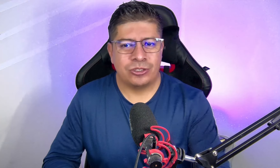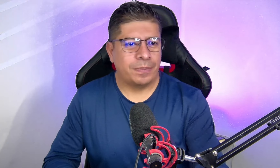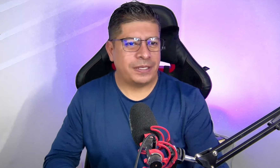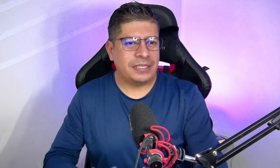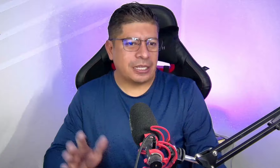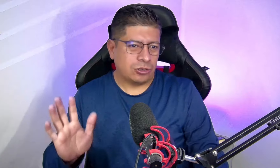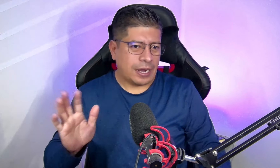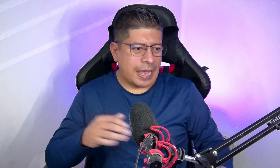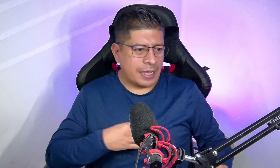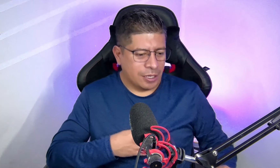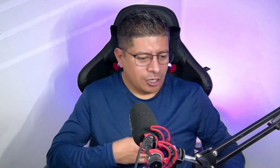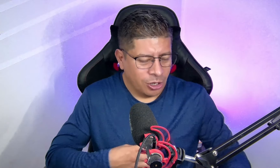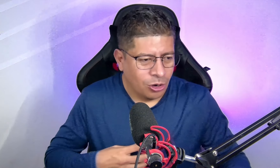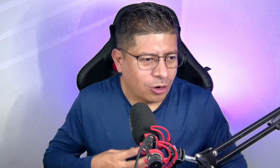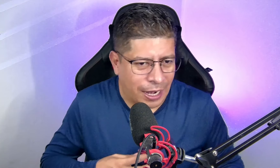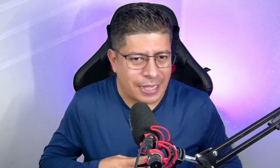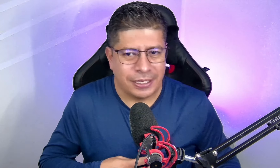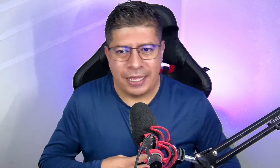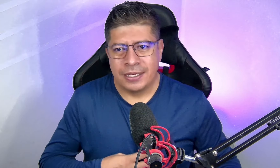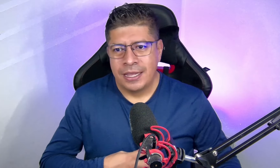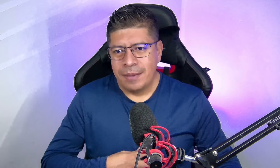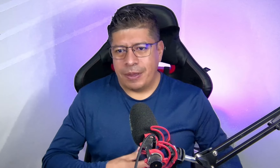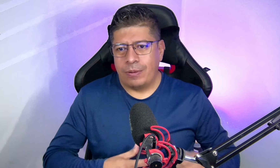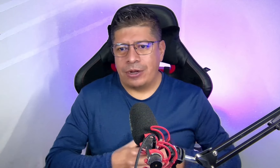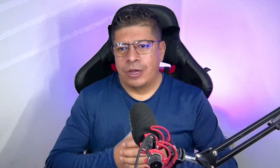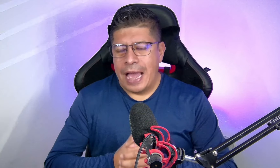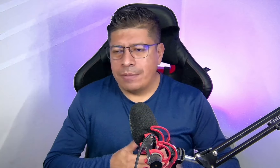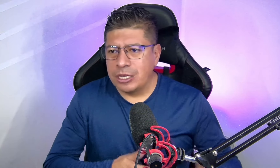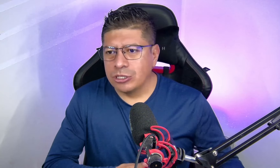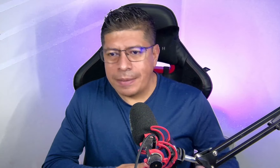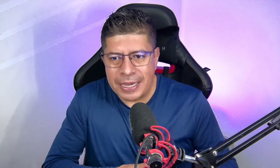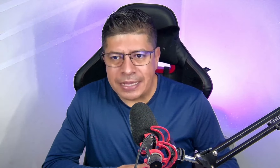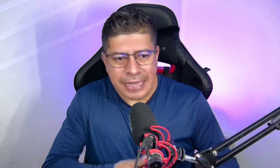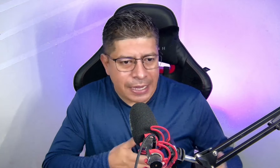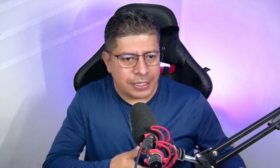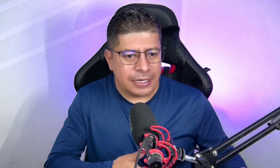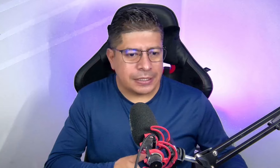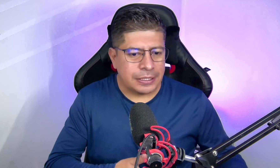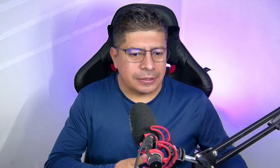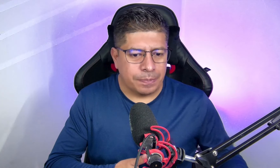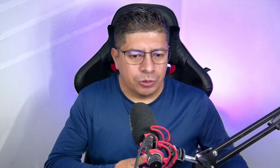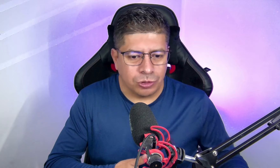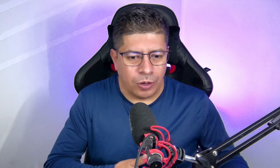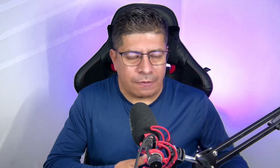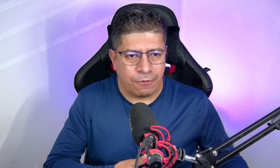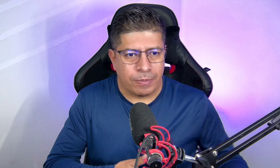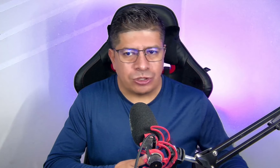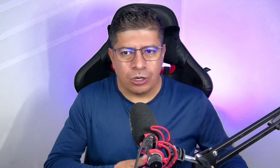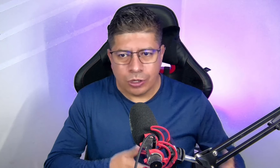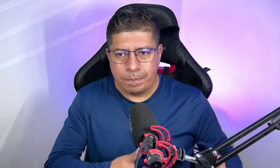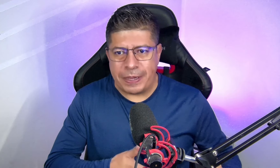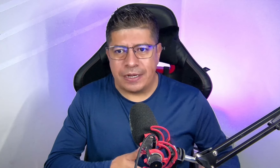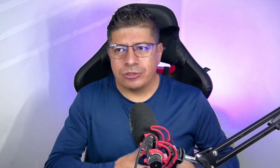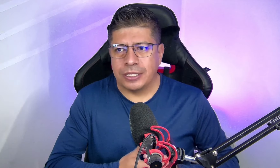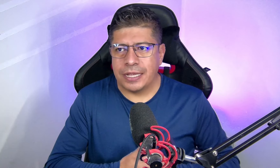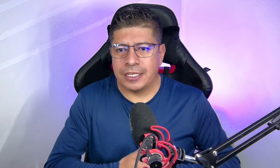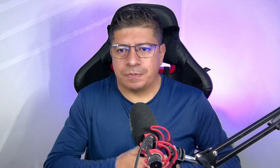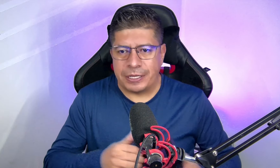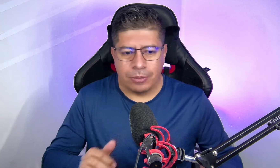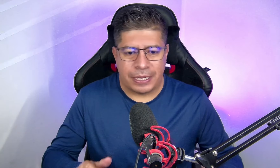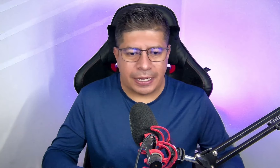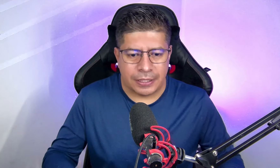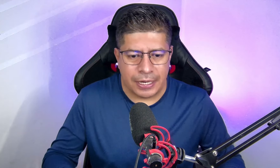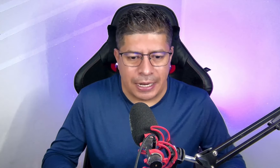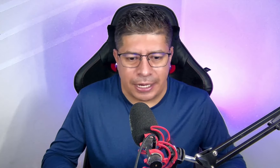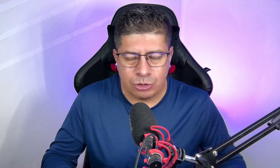tengo unas sorpresitas Ojalá ojalá se den pero bueno amigos amigas ahí tiene hasta este punto la información Qué opina usted al